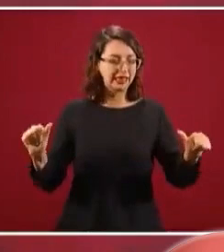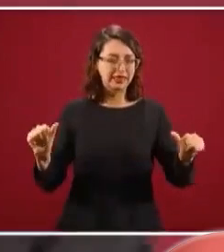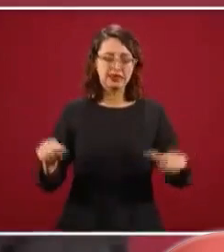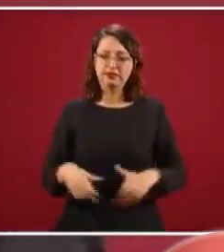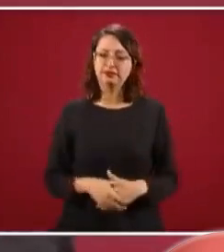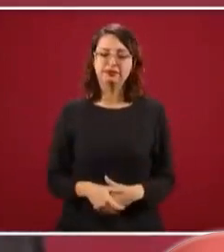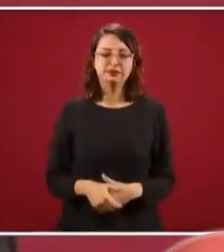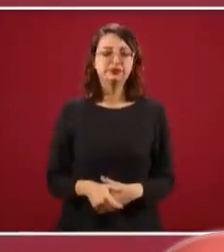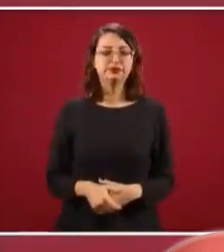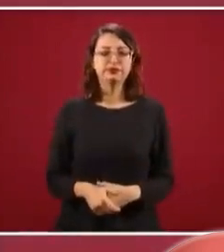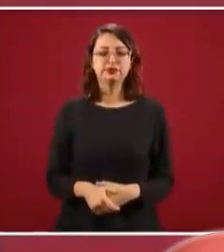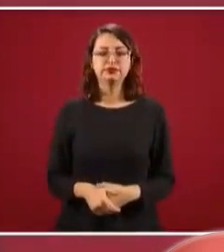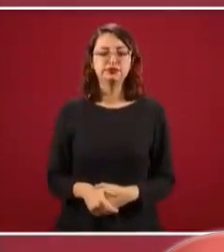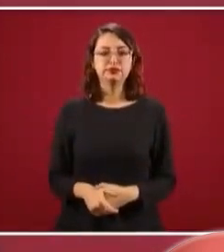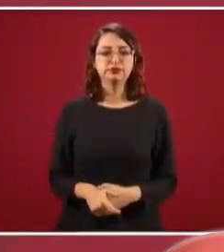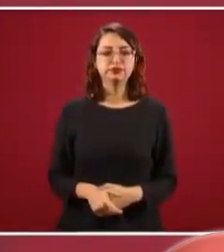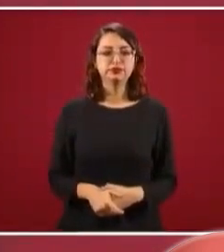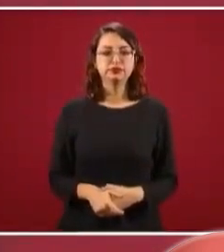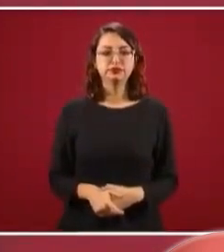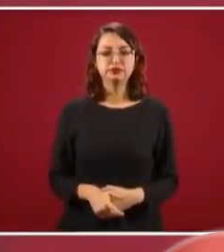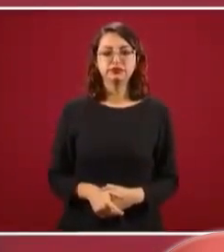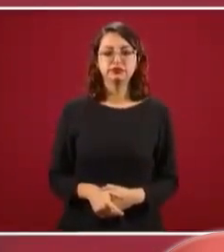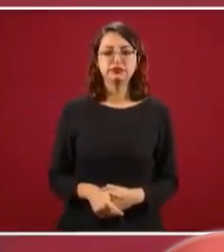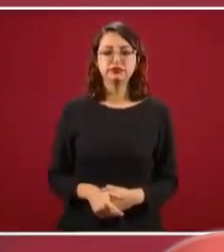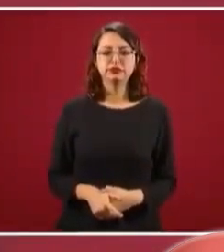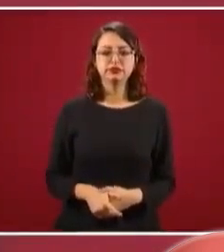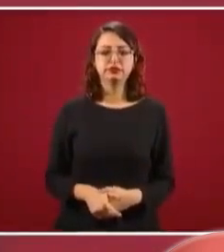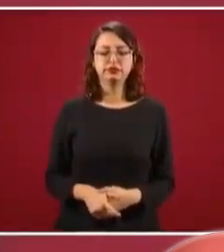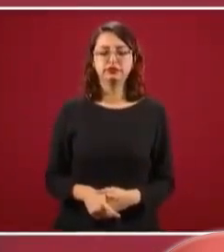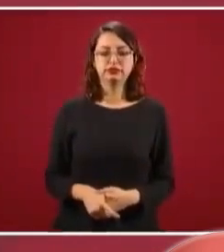No queremos que haya